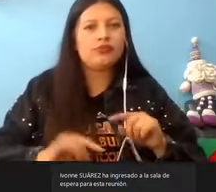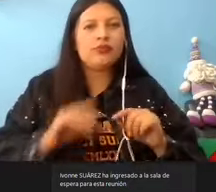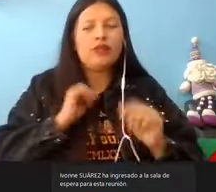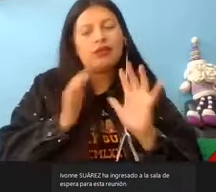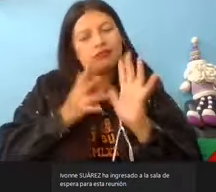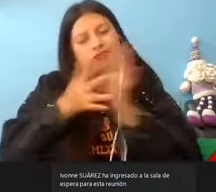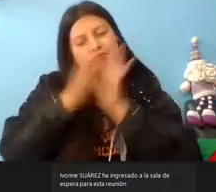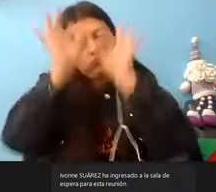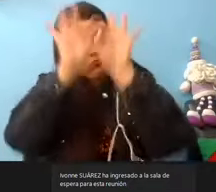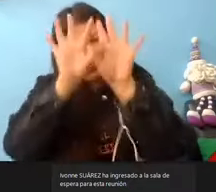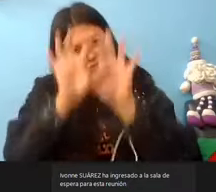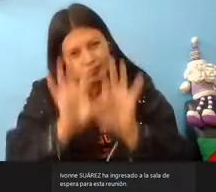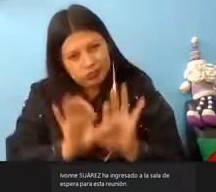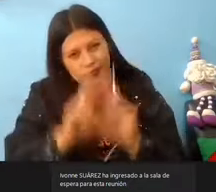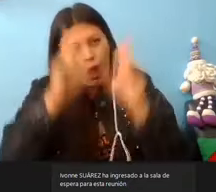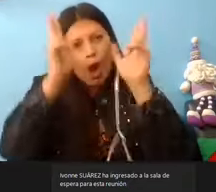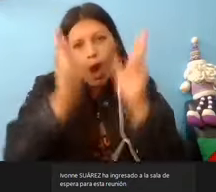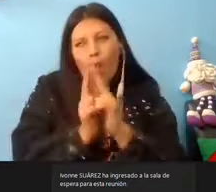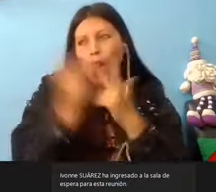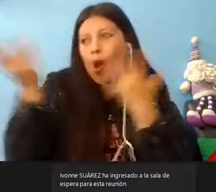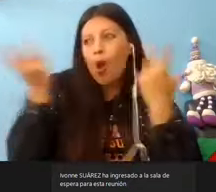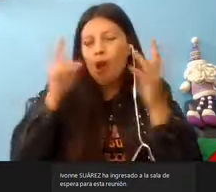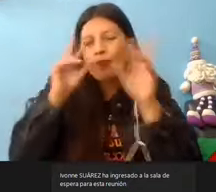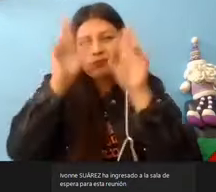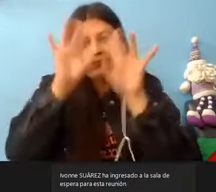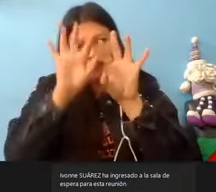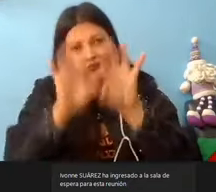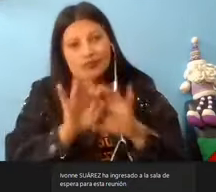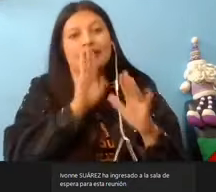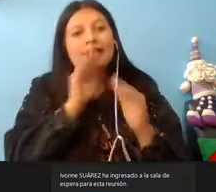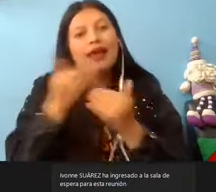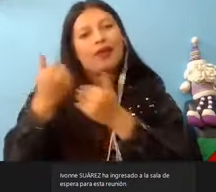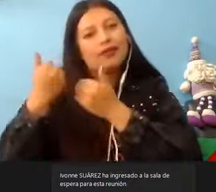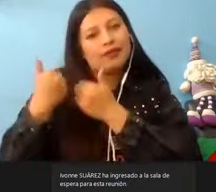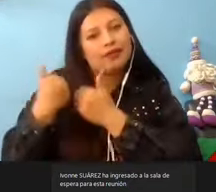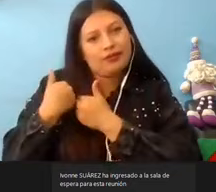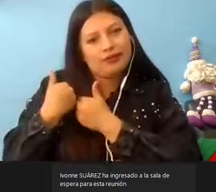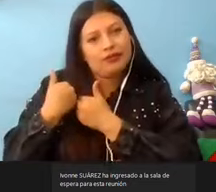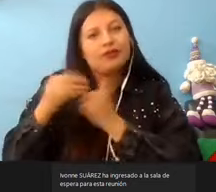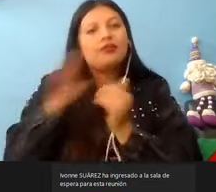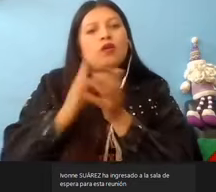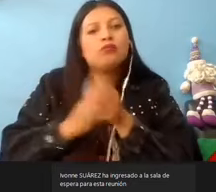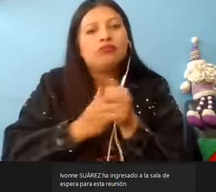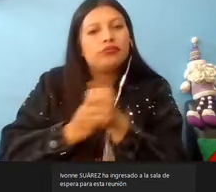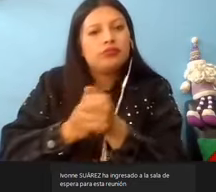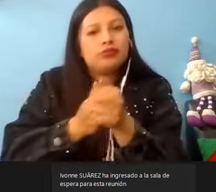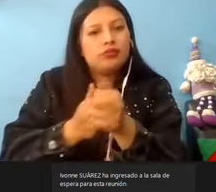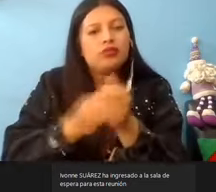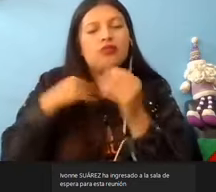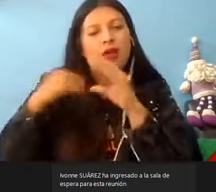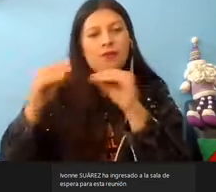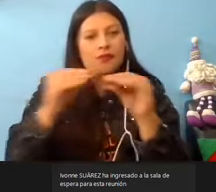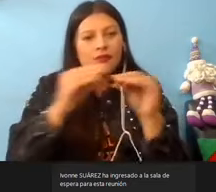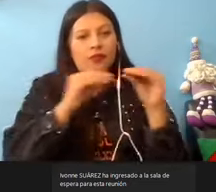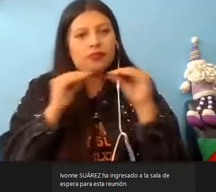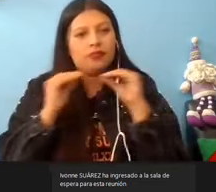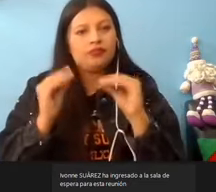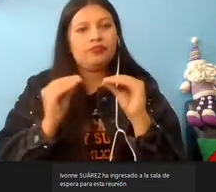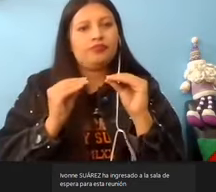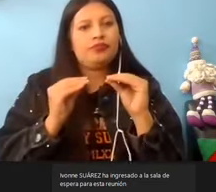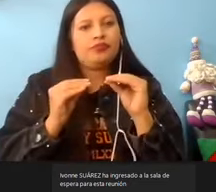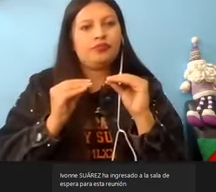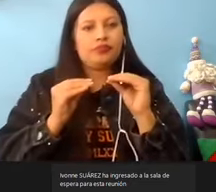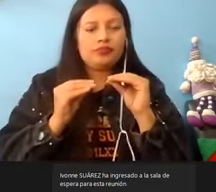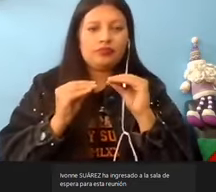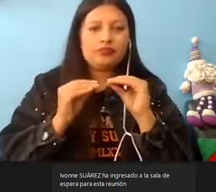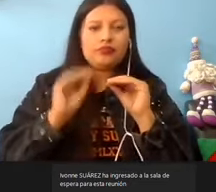relatoría, de quien estaba a cargo de guiar, digamos, la conversación. En